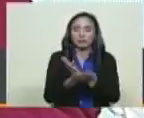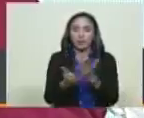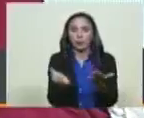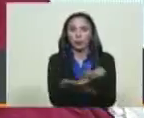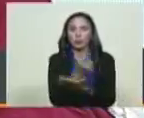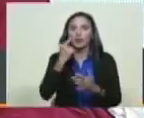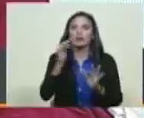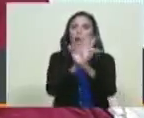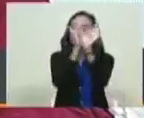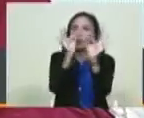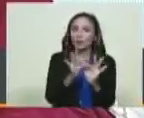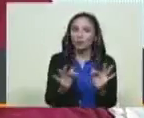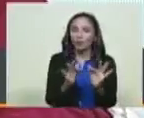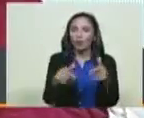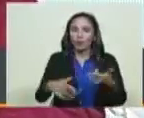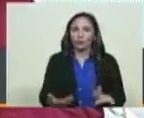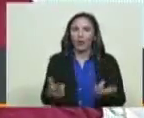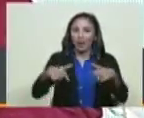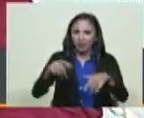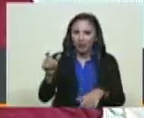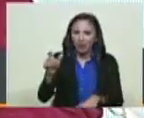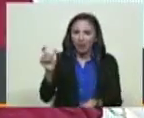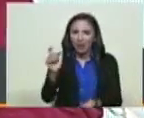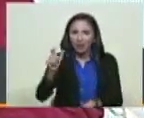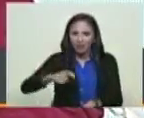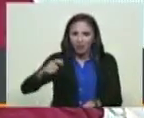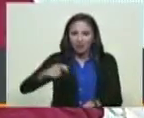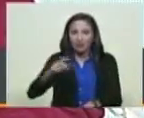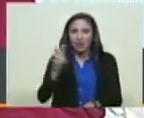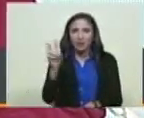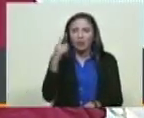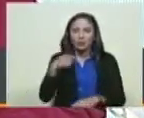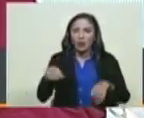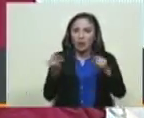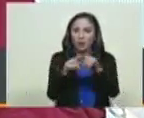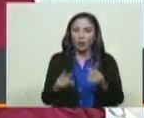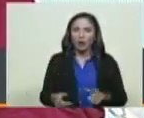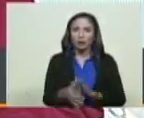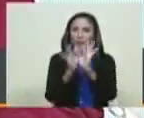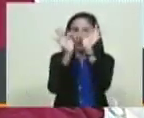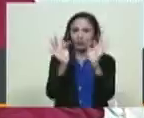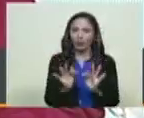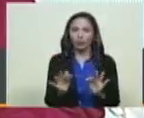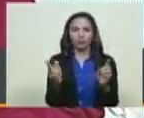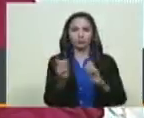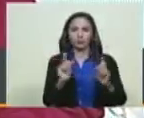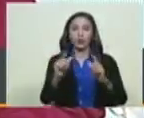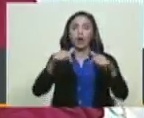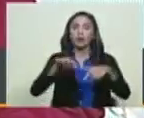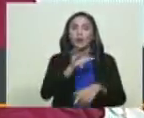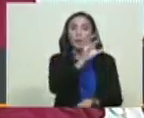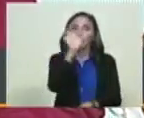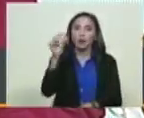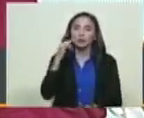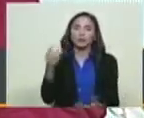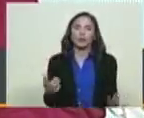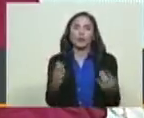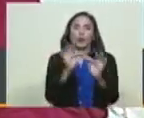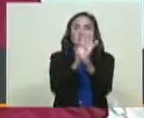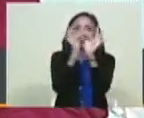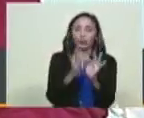el modelo que necesitan nuestros países nuestros países necesitan un modelo